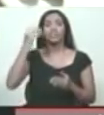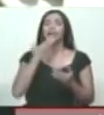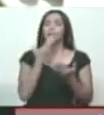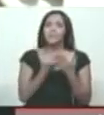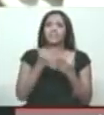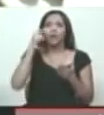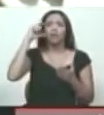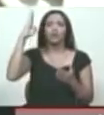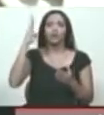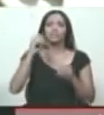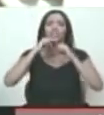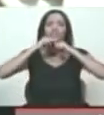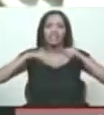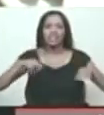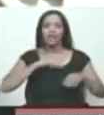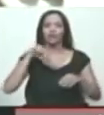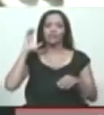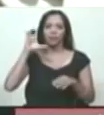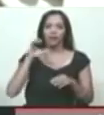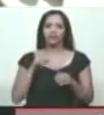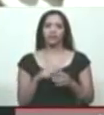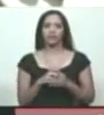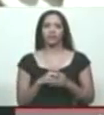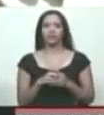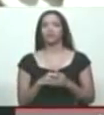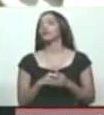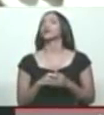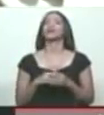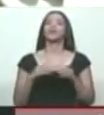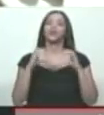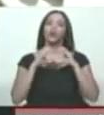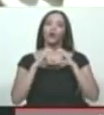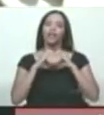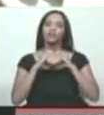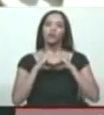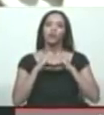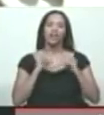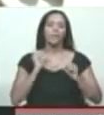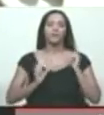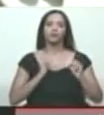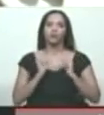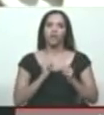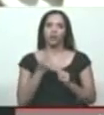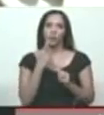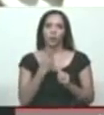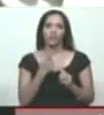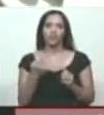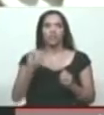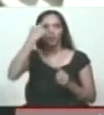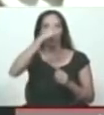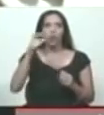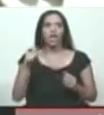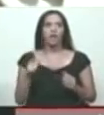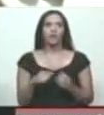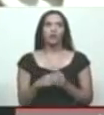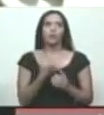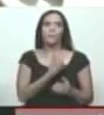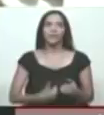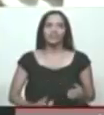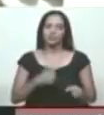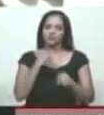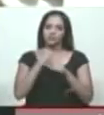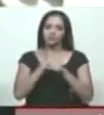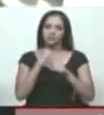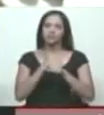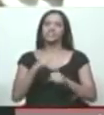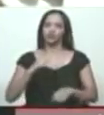Le pido a Dios que bendiga a nuestra patria y desde el corazón emocionado, como hijo del pueblo que soy, como presidente obrero que